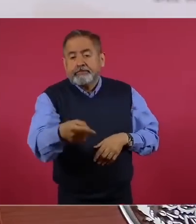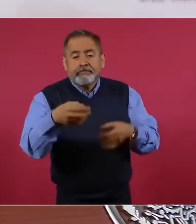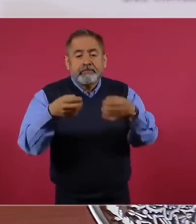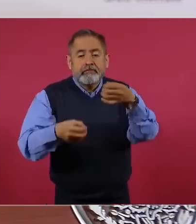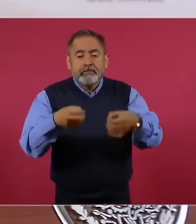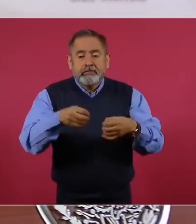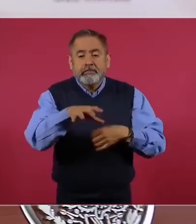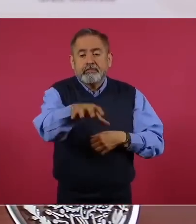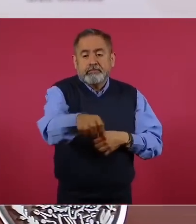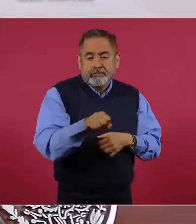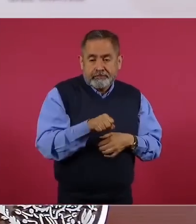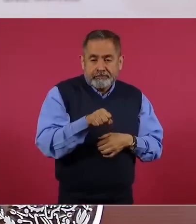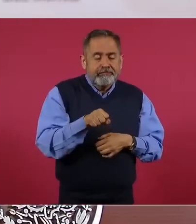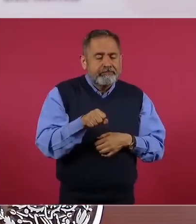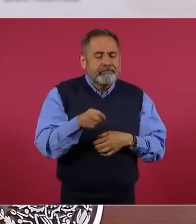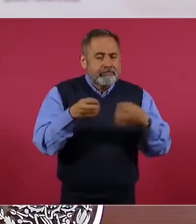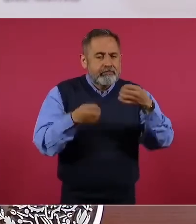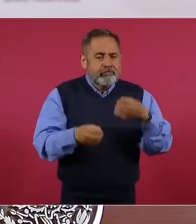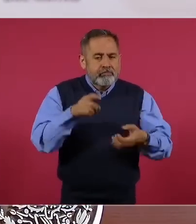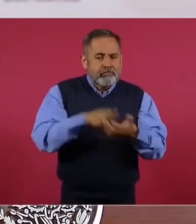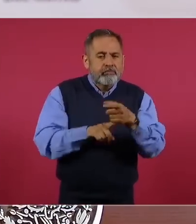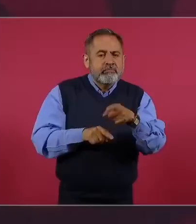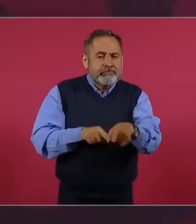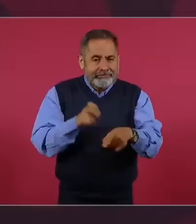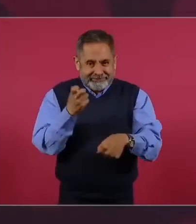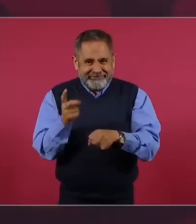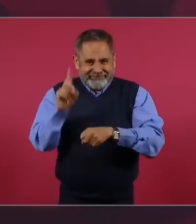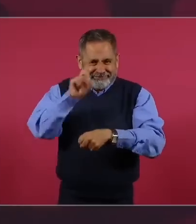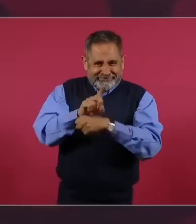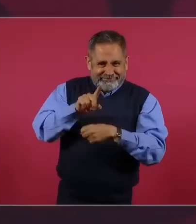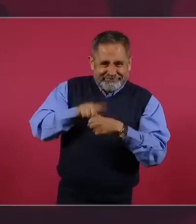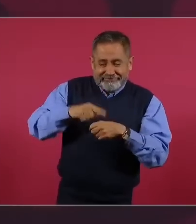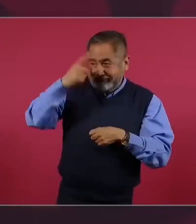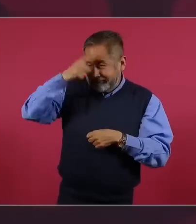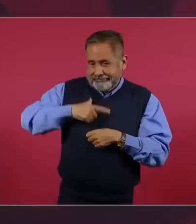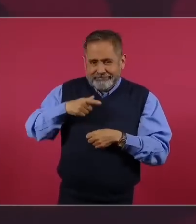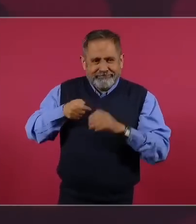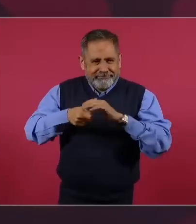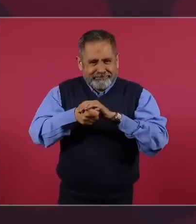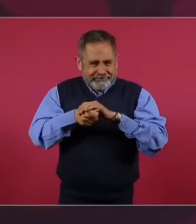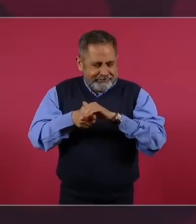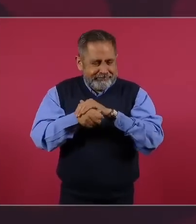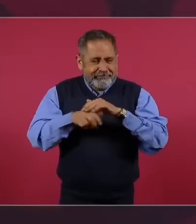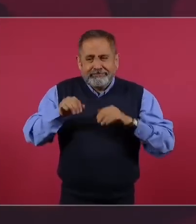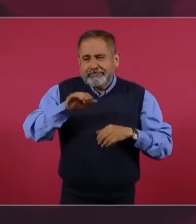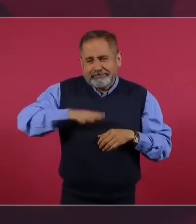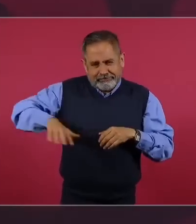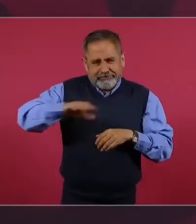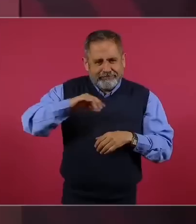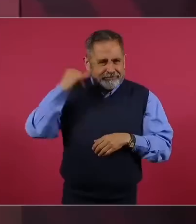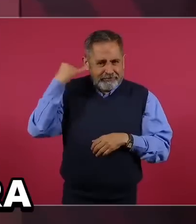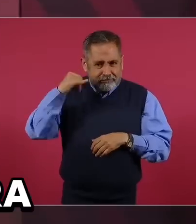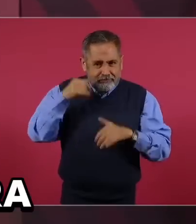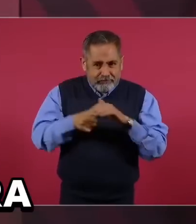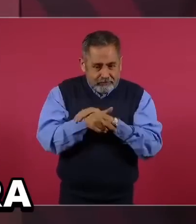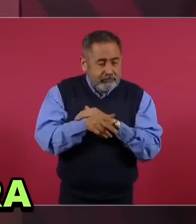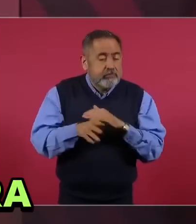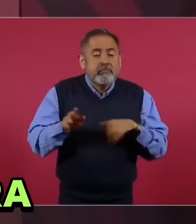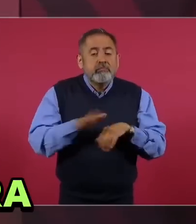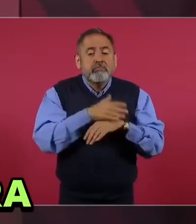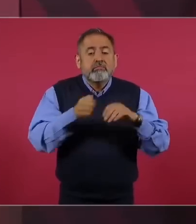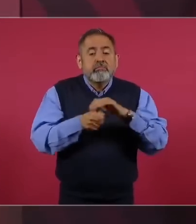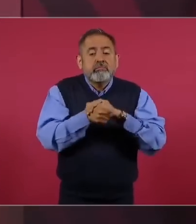al juez de Barandilla que estuvo esa noche en Iguala. porque este juez de